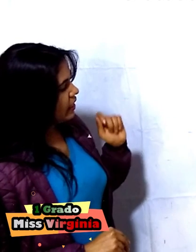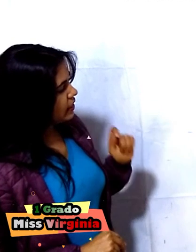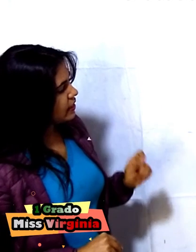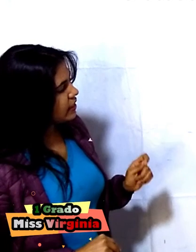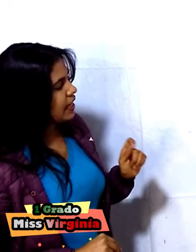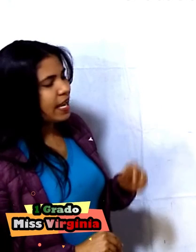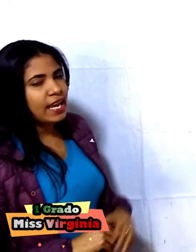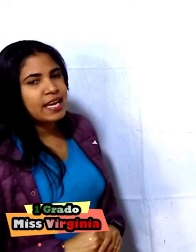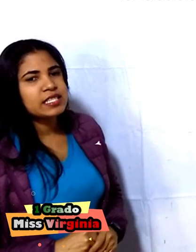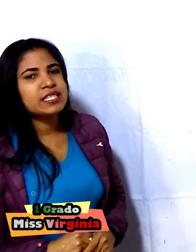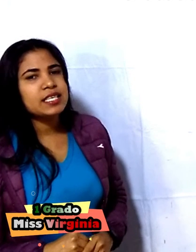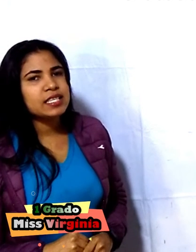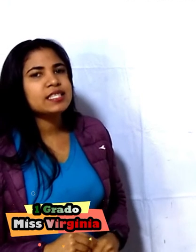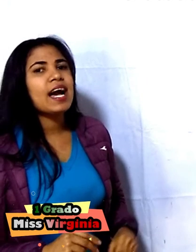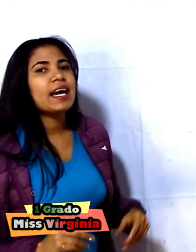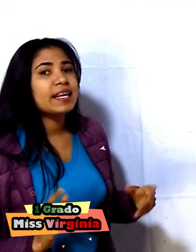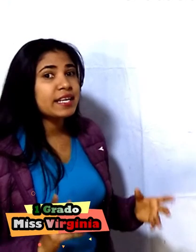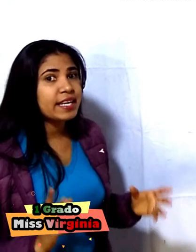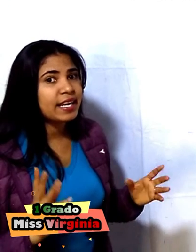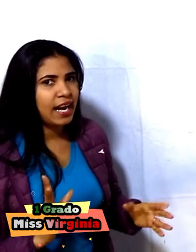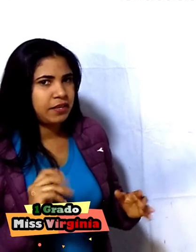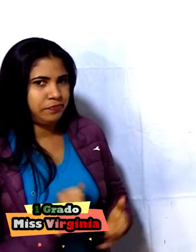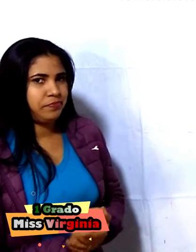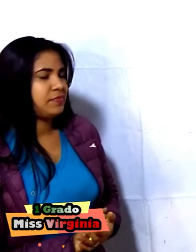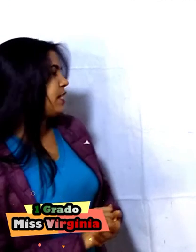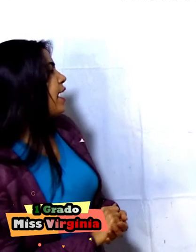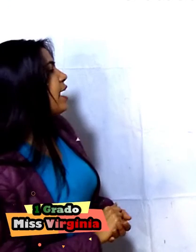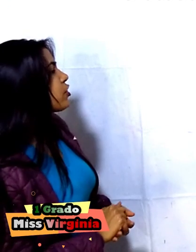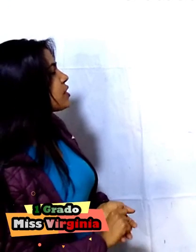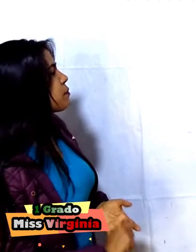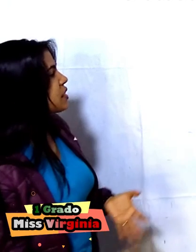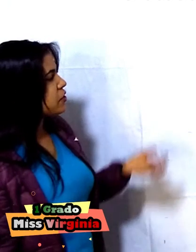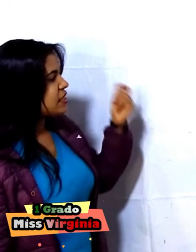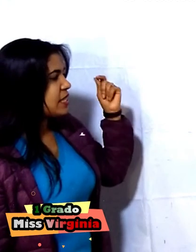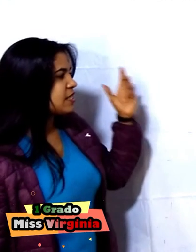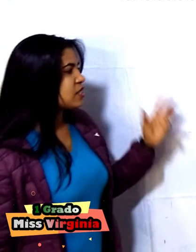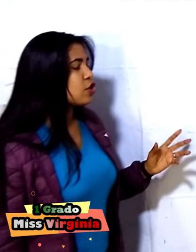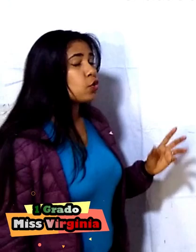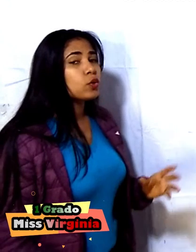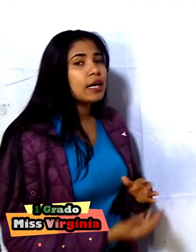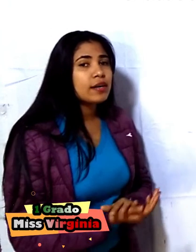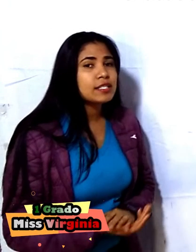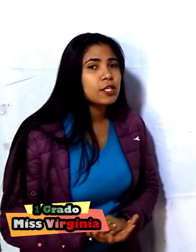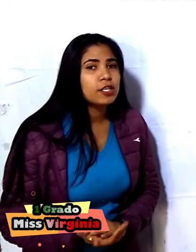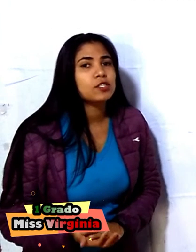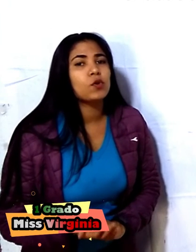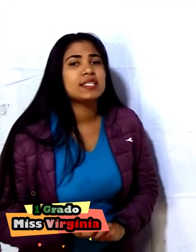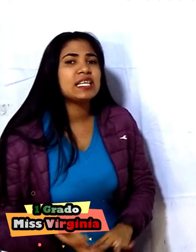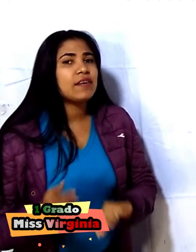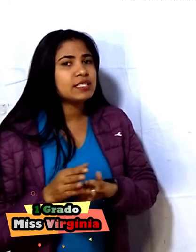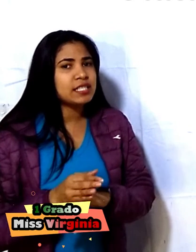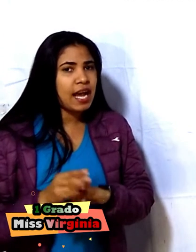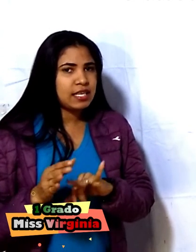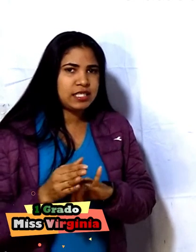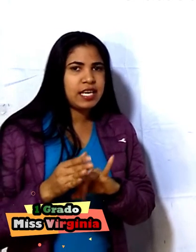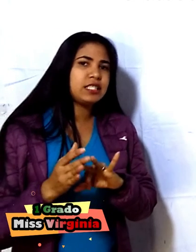Chile tiene chicha rica. Entonces, mis amores, estas son unas oraciones con la